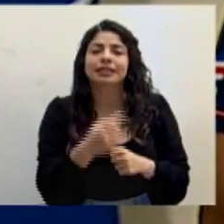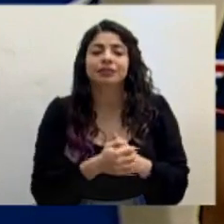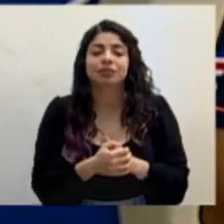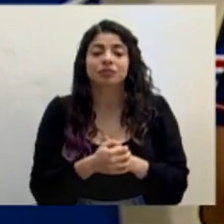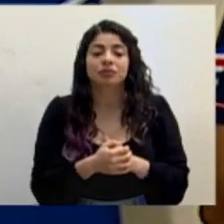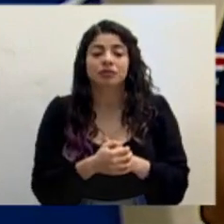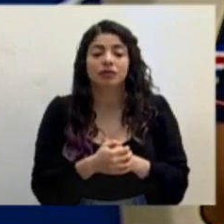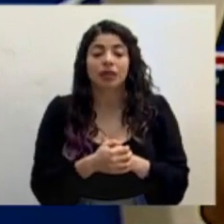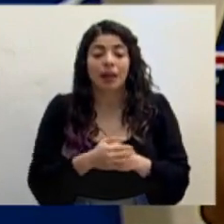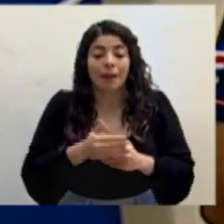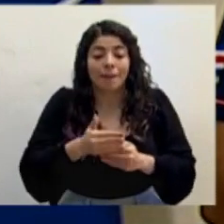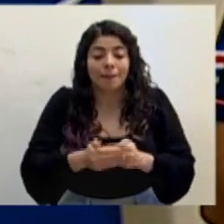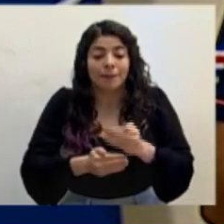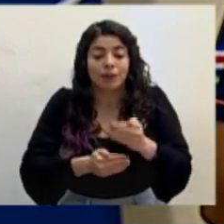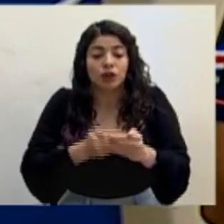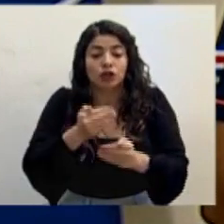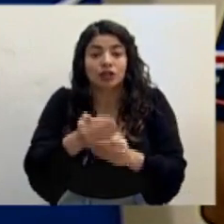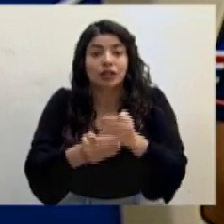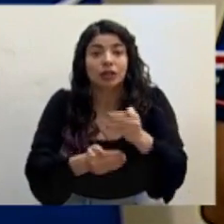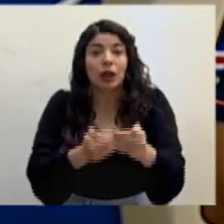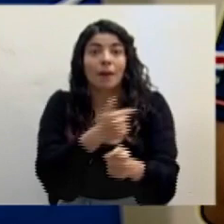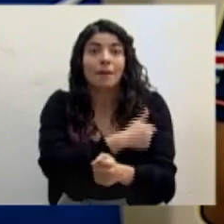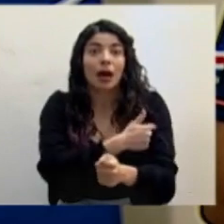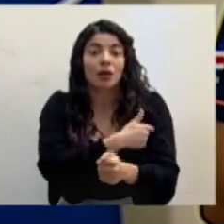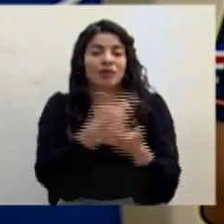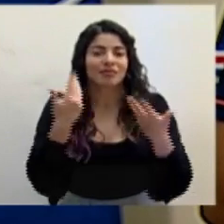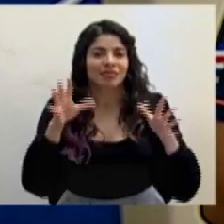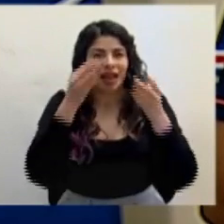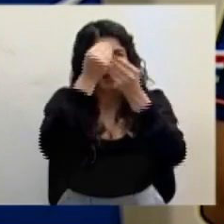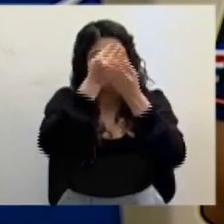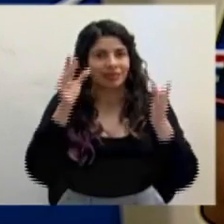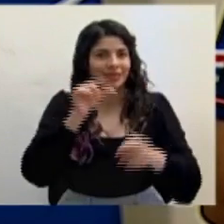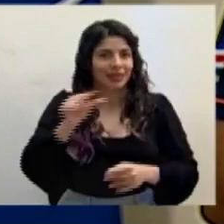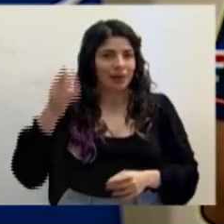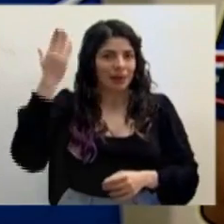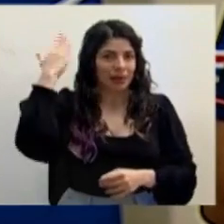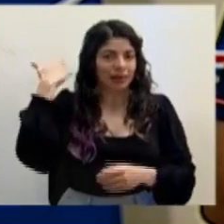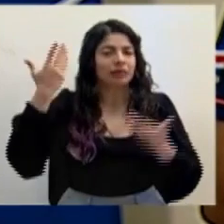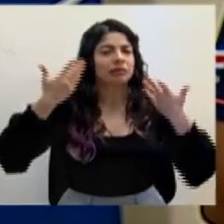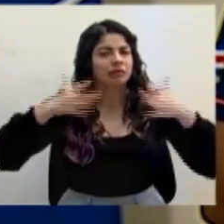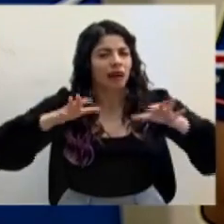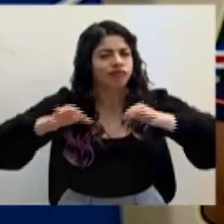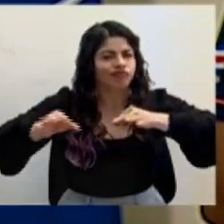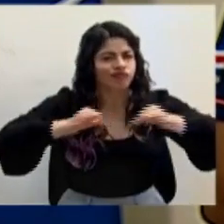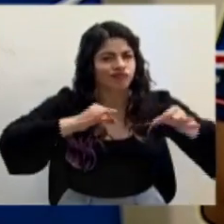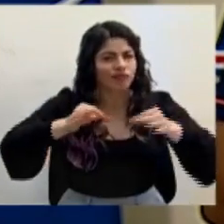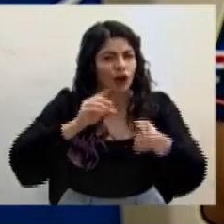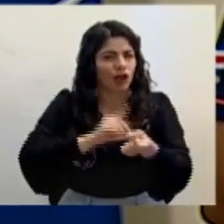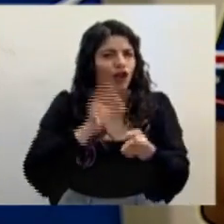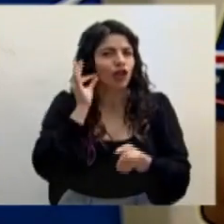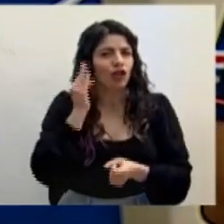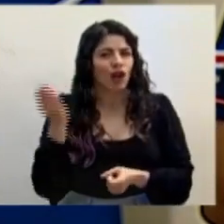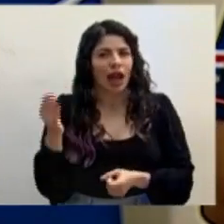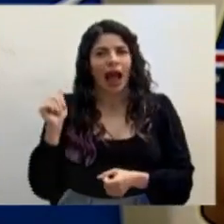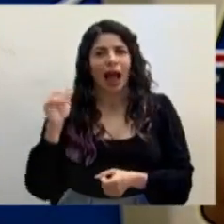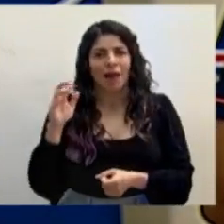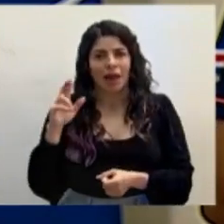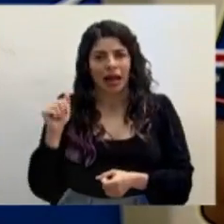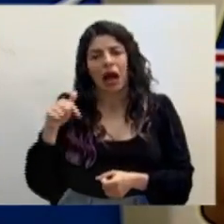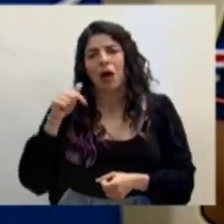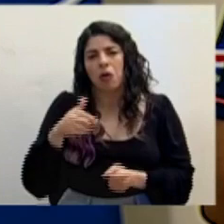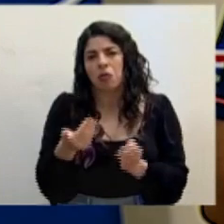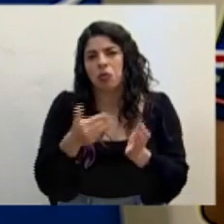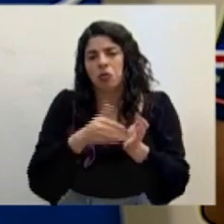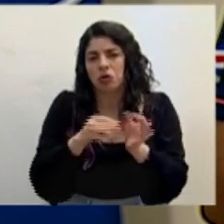que dentro del proceso de vacunación que ya fue anunciado la semana anterior y explicado por la doctora Abarca y que hoy retomaremos